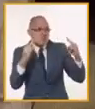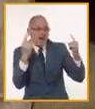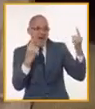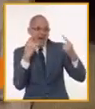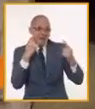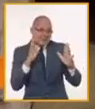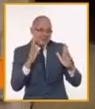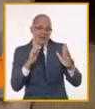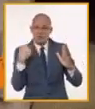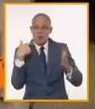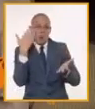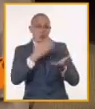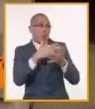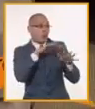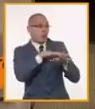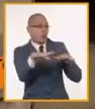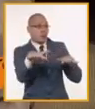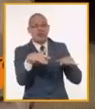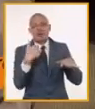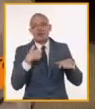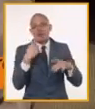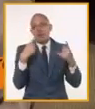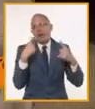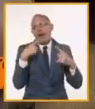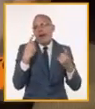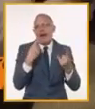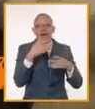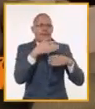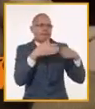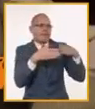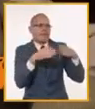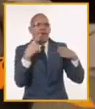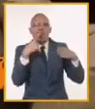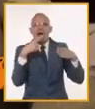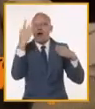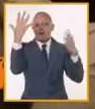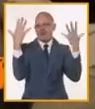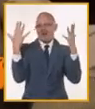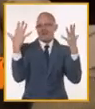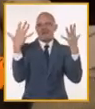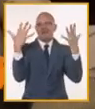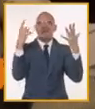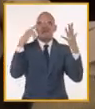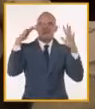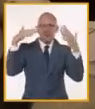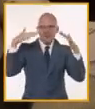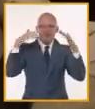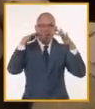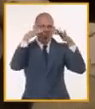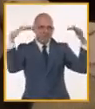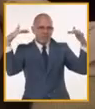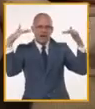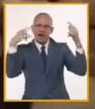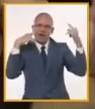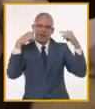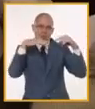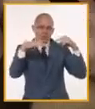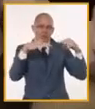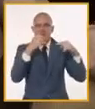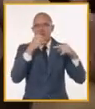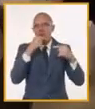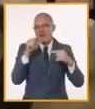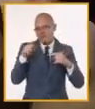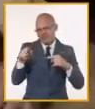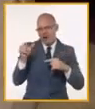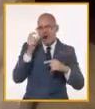llegamos, y empecé a tratar había uno que era un auxiliar de enfermería, pero